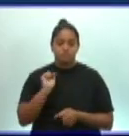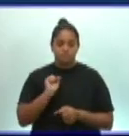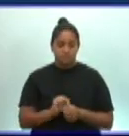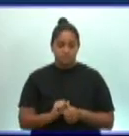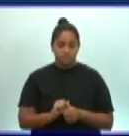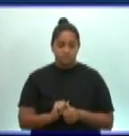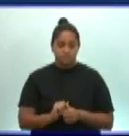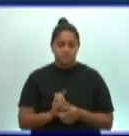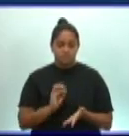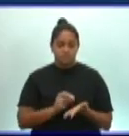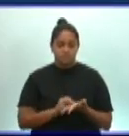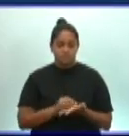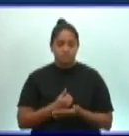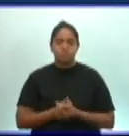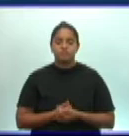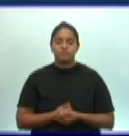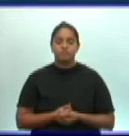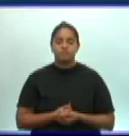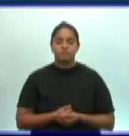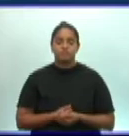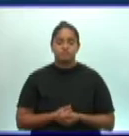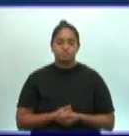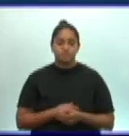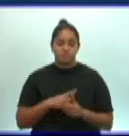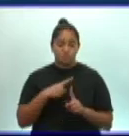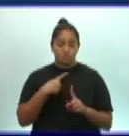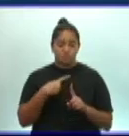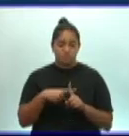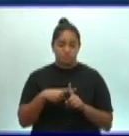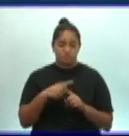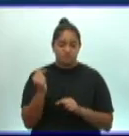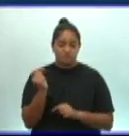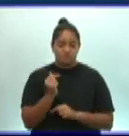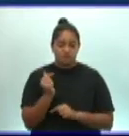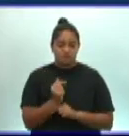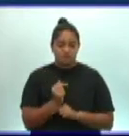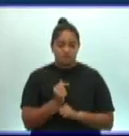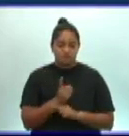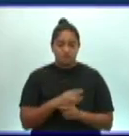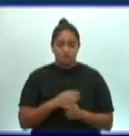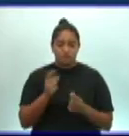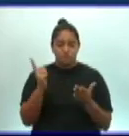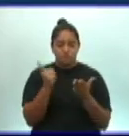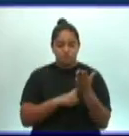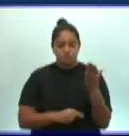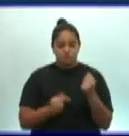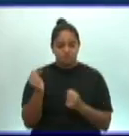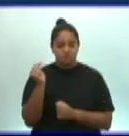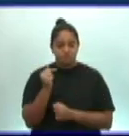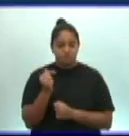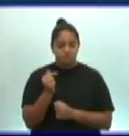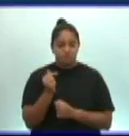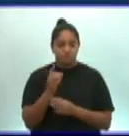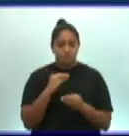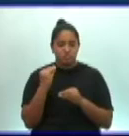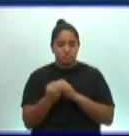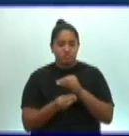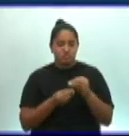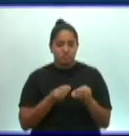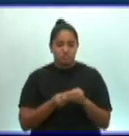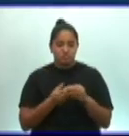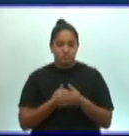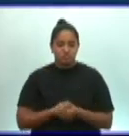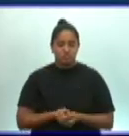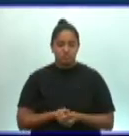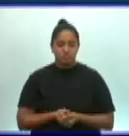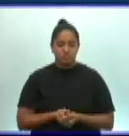dejamos. Sin embargo, en el caso de una carga de signo negativa, bueno, pues tendríamos que invertir el sentido de la fuerza magnética. En este caso, entonces, la